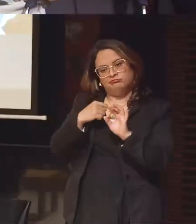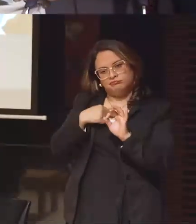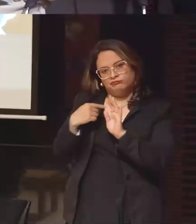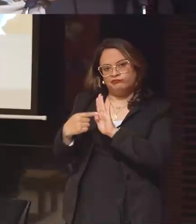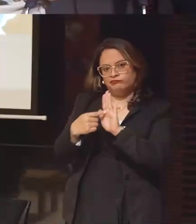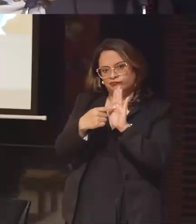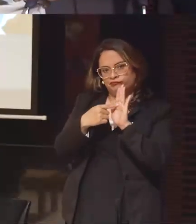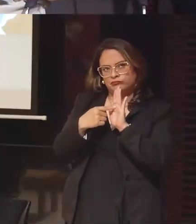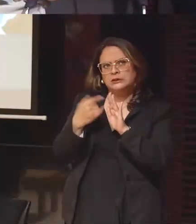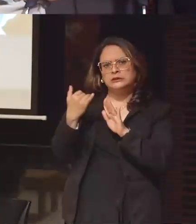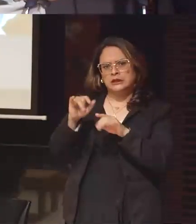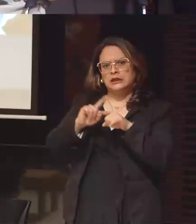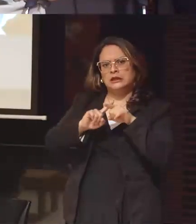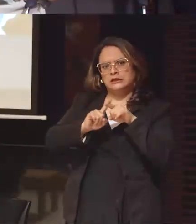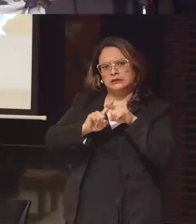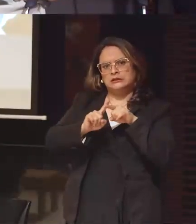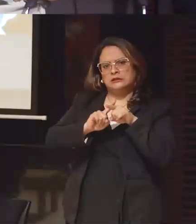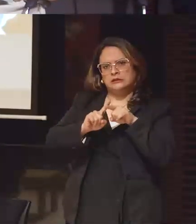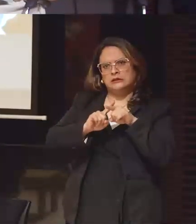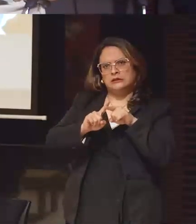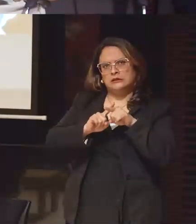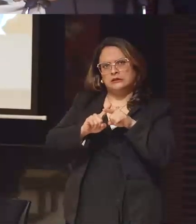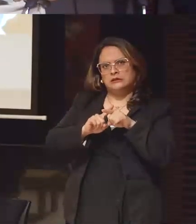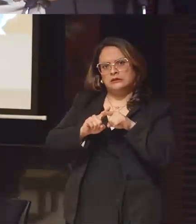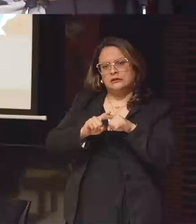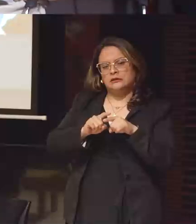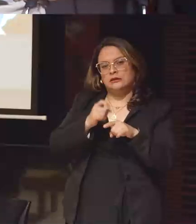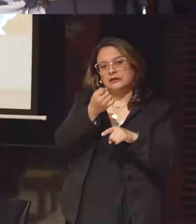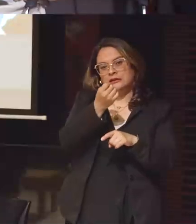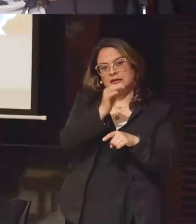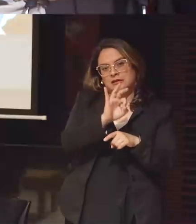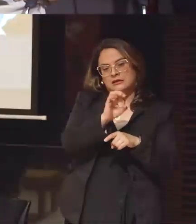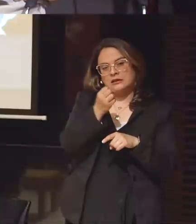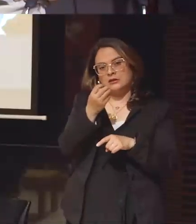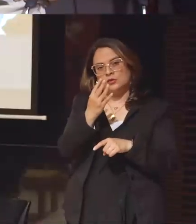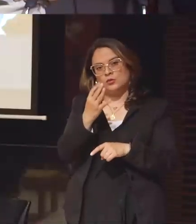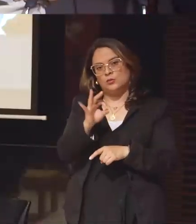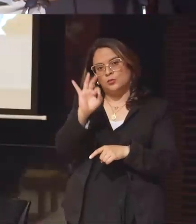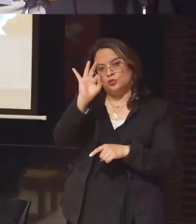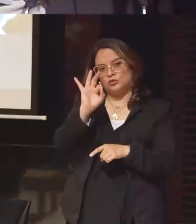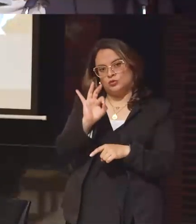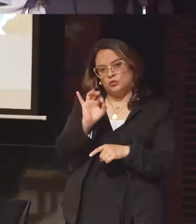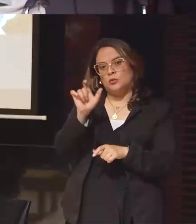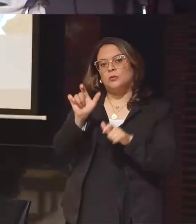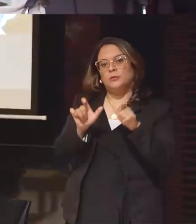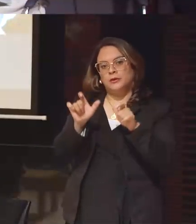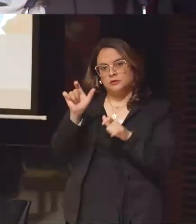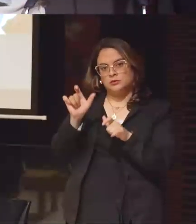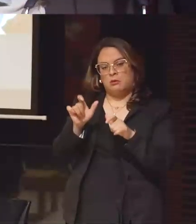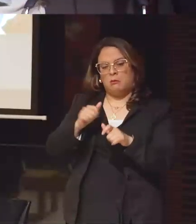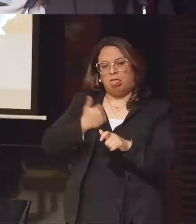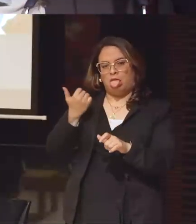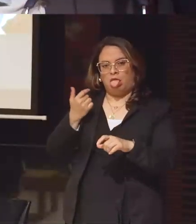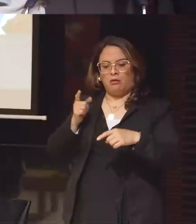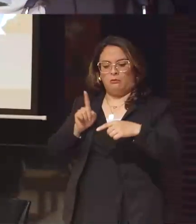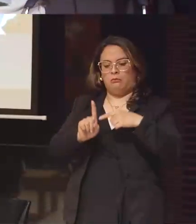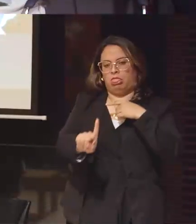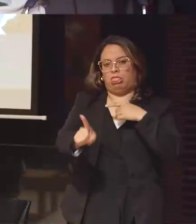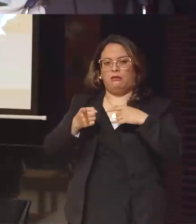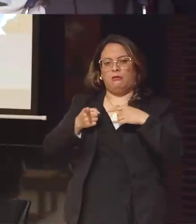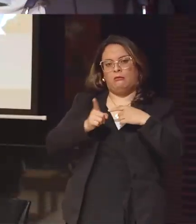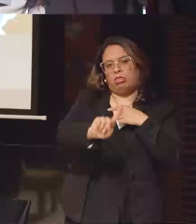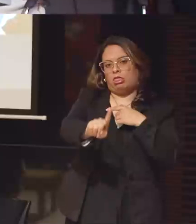ya tenemos unos 13-14% de personas que usan el servicio sin pagar. Y en